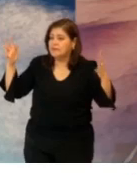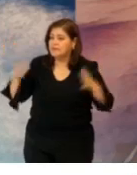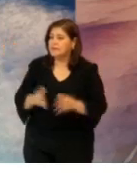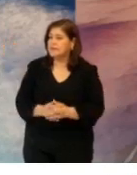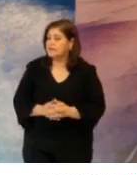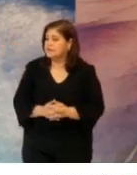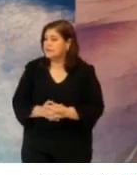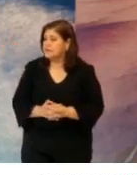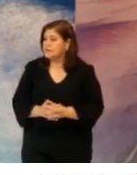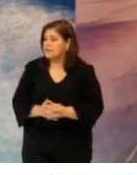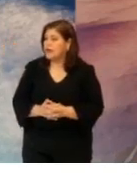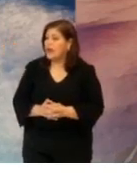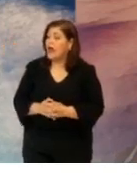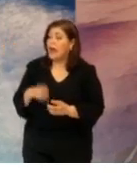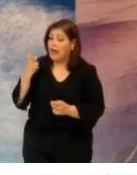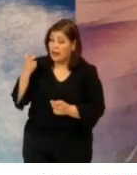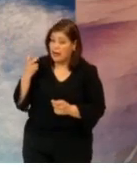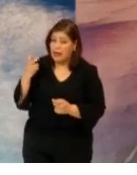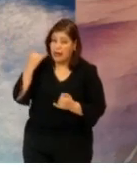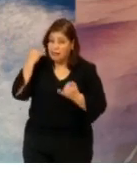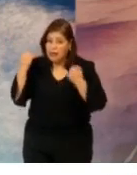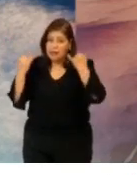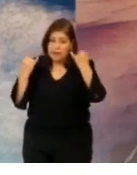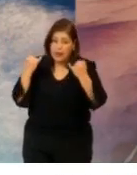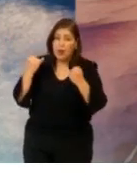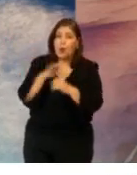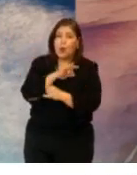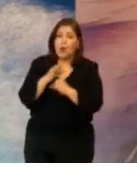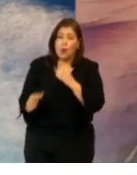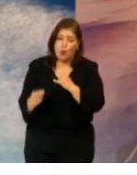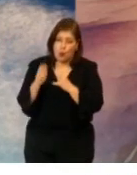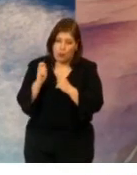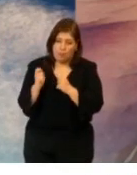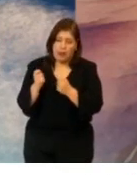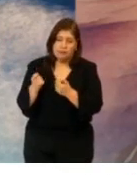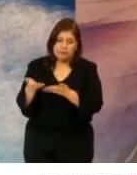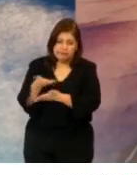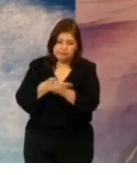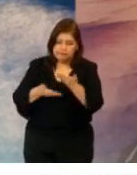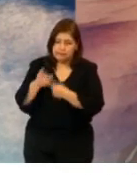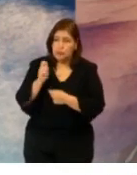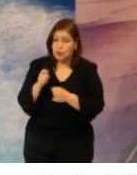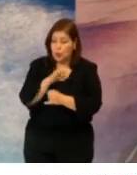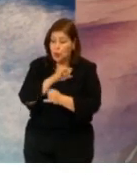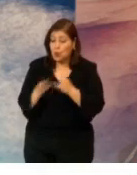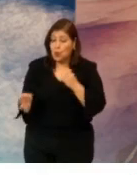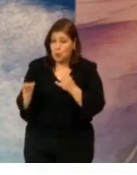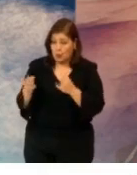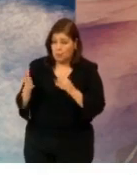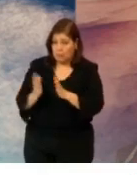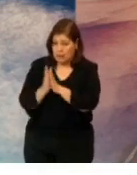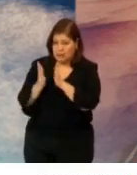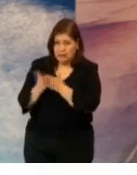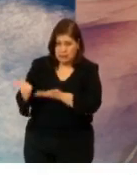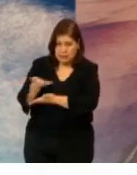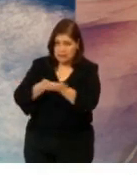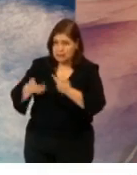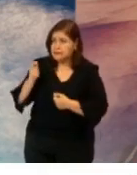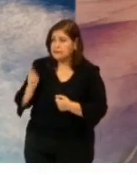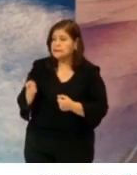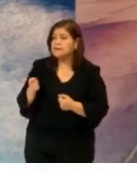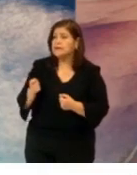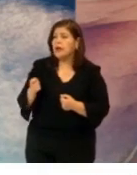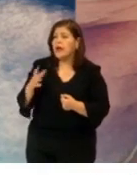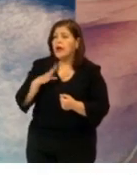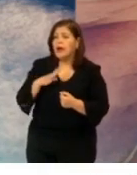Vamos con estos argumentos a la última ronda, y esta última ronda proviene